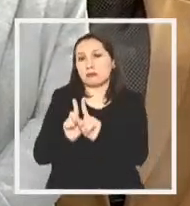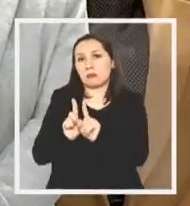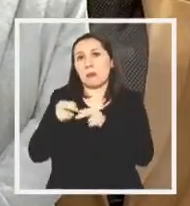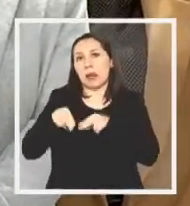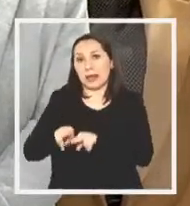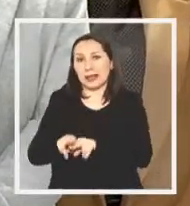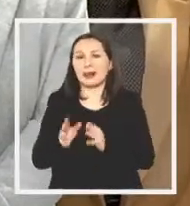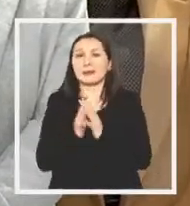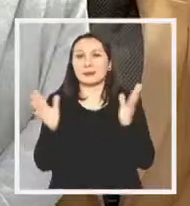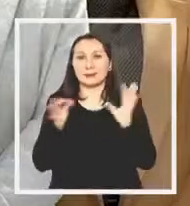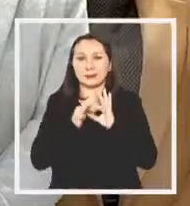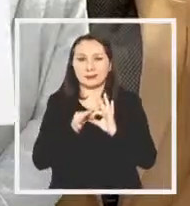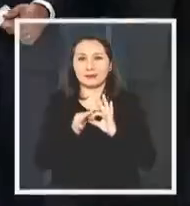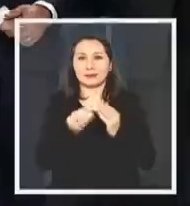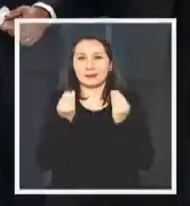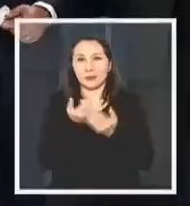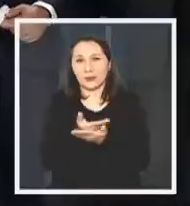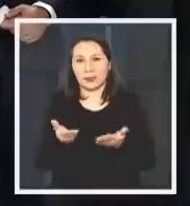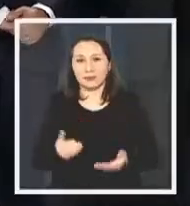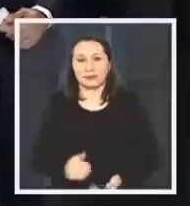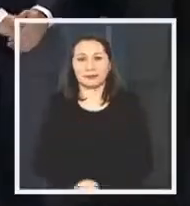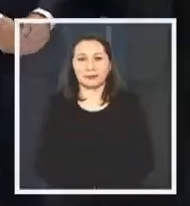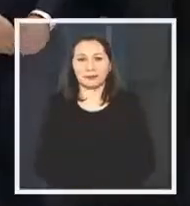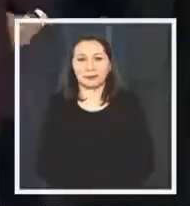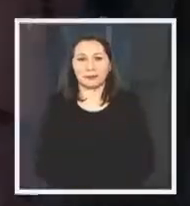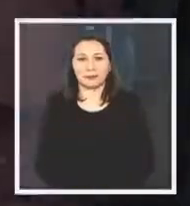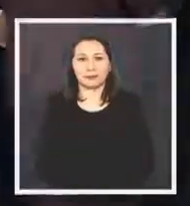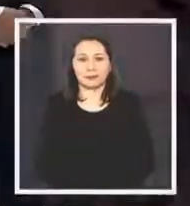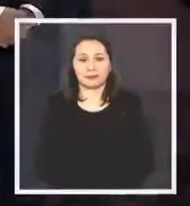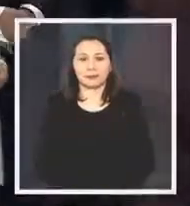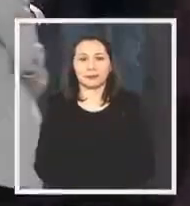Muchas gracias Que estén bien